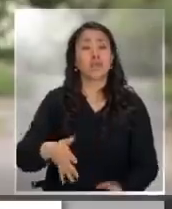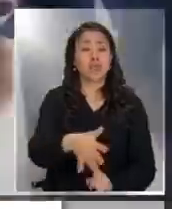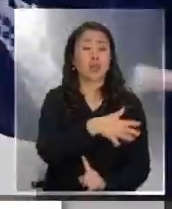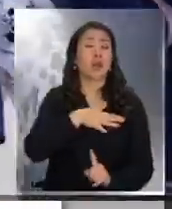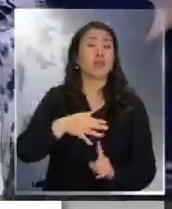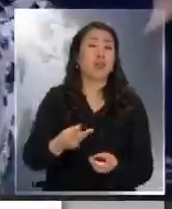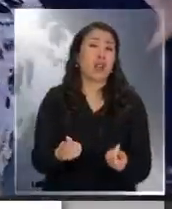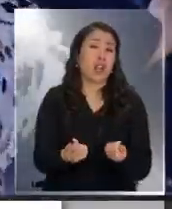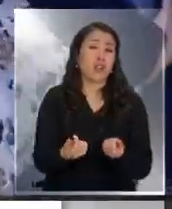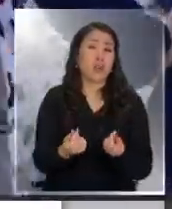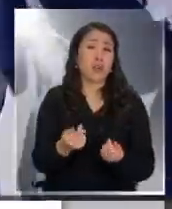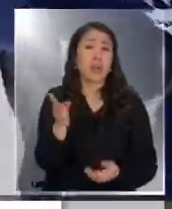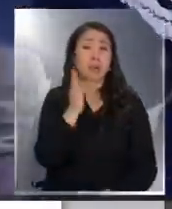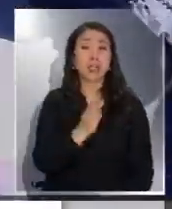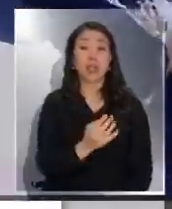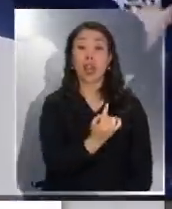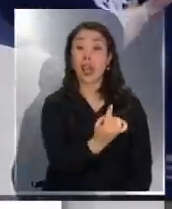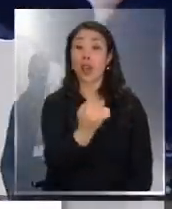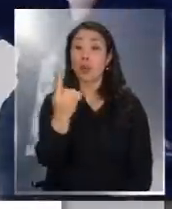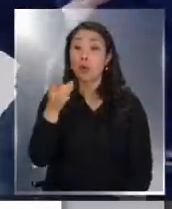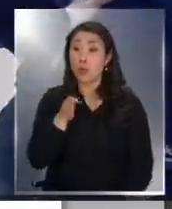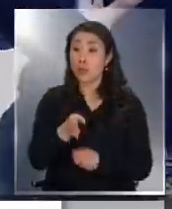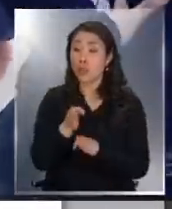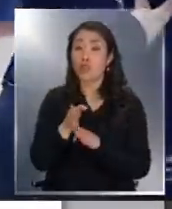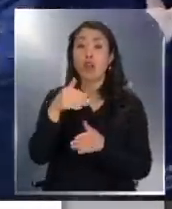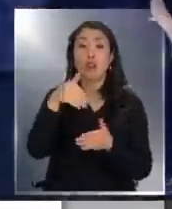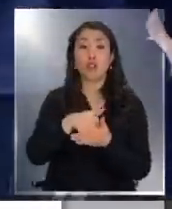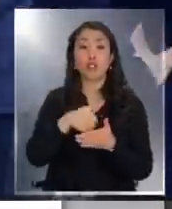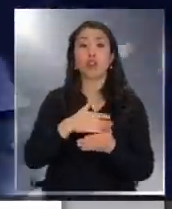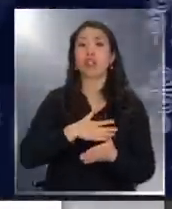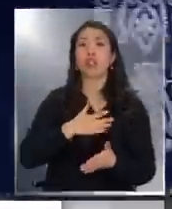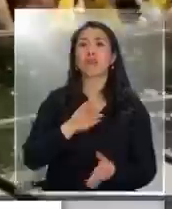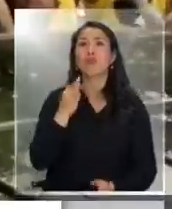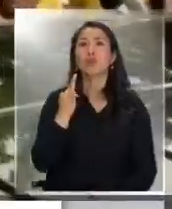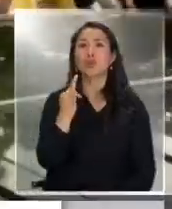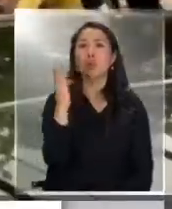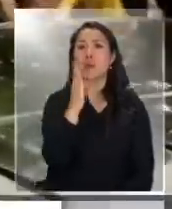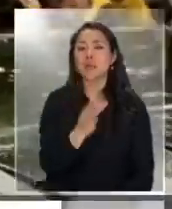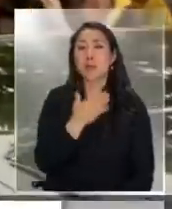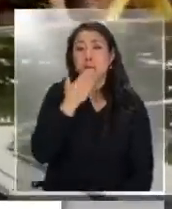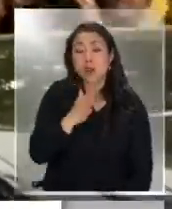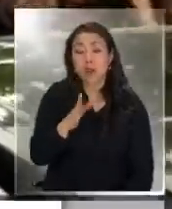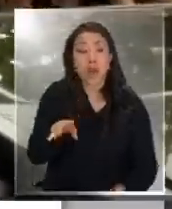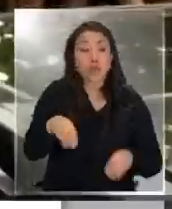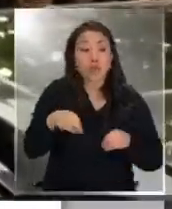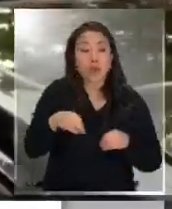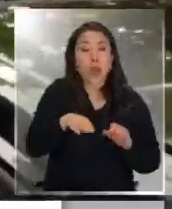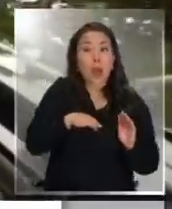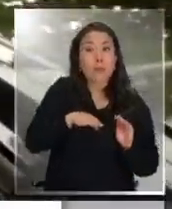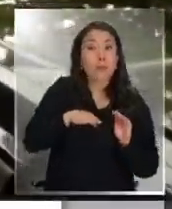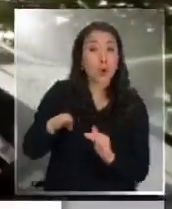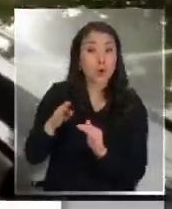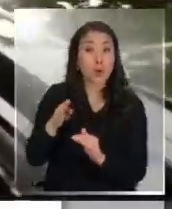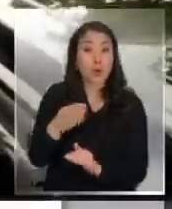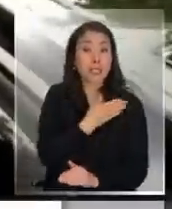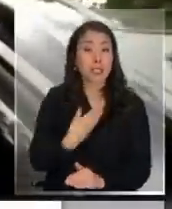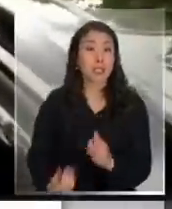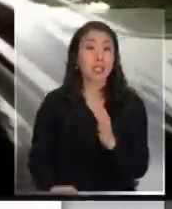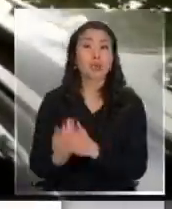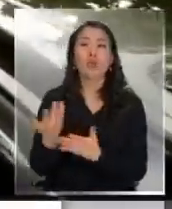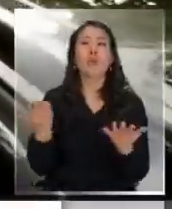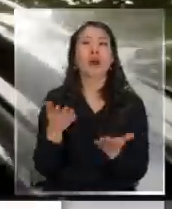Brasil. Cada uno de los que votó espera un Brasil mejor. Asumen que el apoyo a Bolsonaro es más un